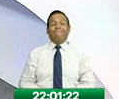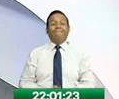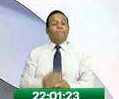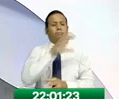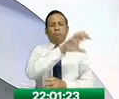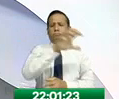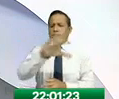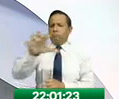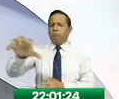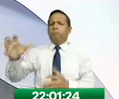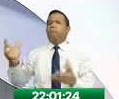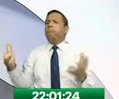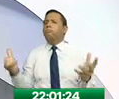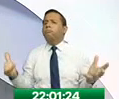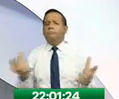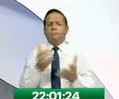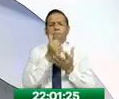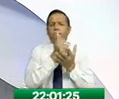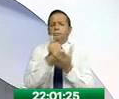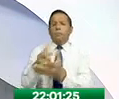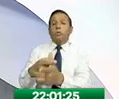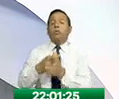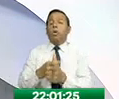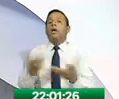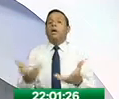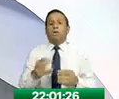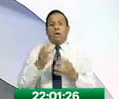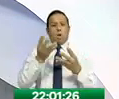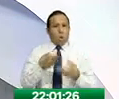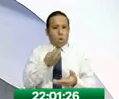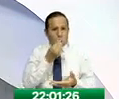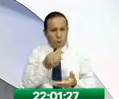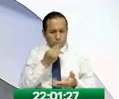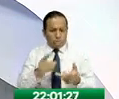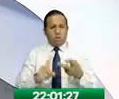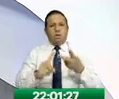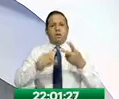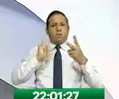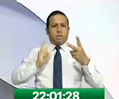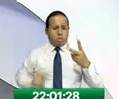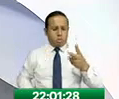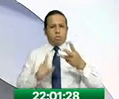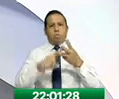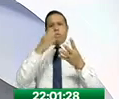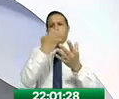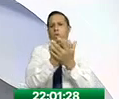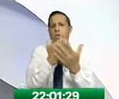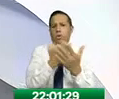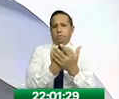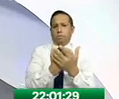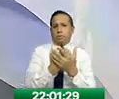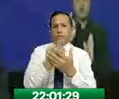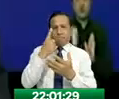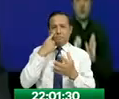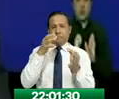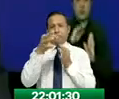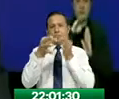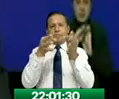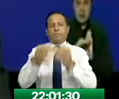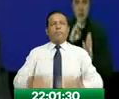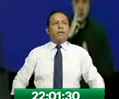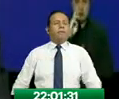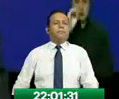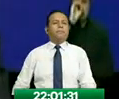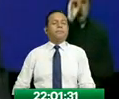están específicamente en el de la alimentación, salud y sobre todo en el económico. Escuchemos. Las